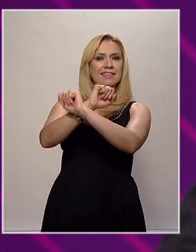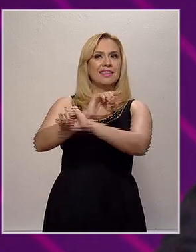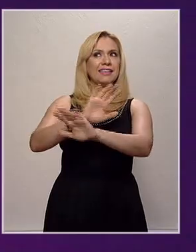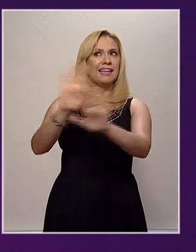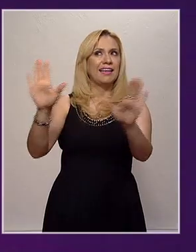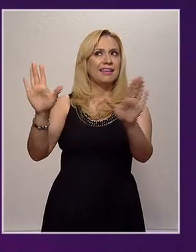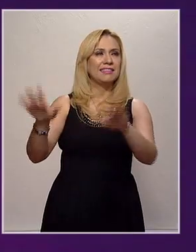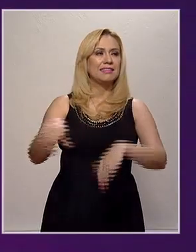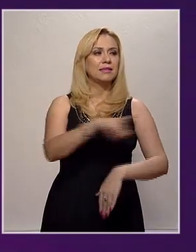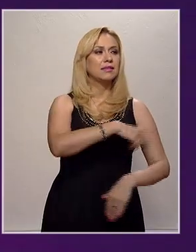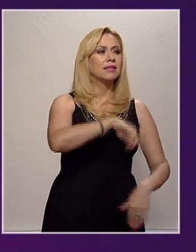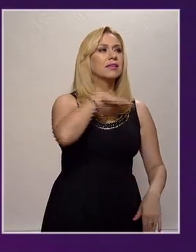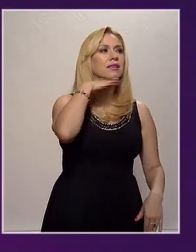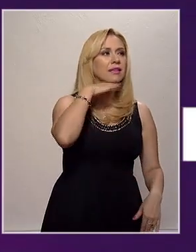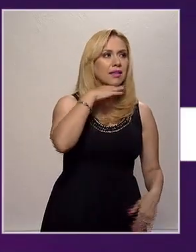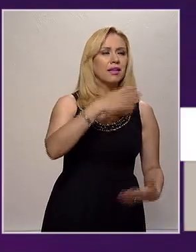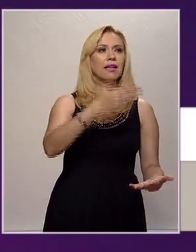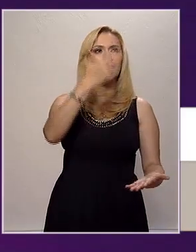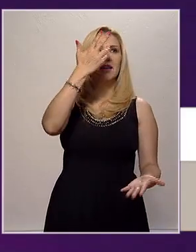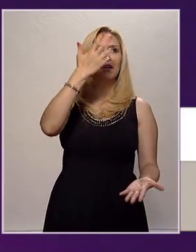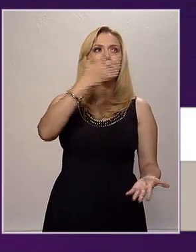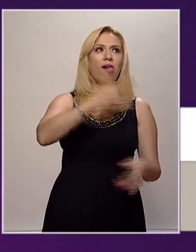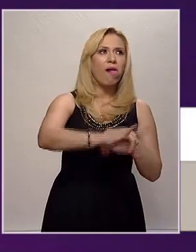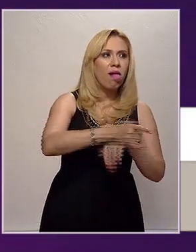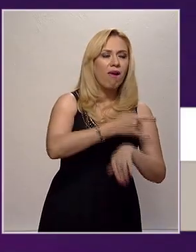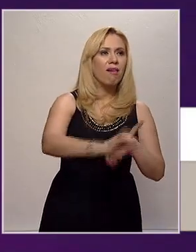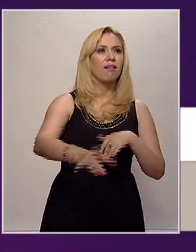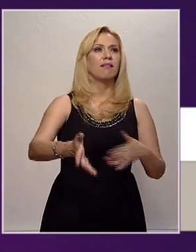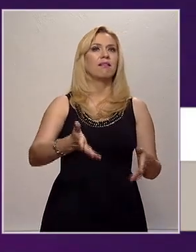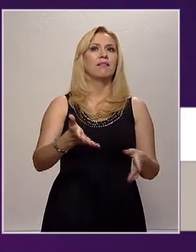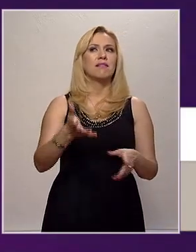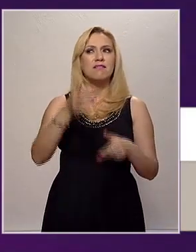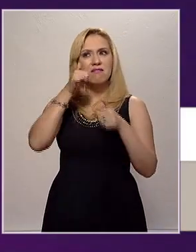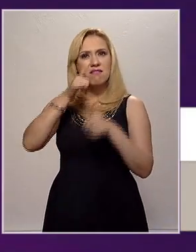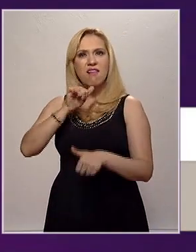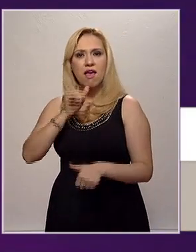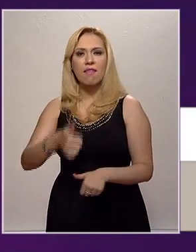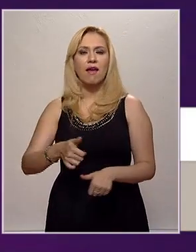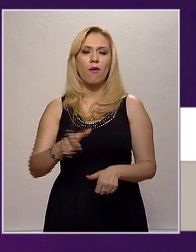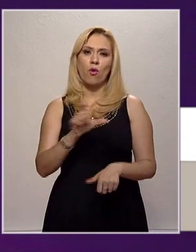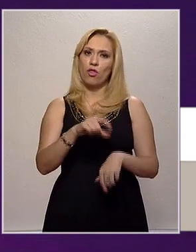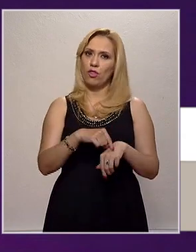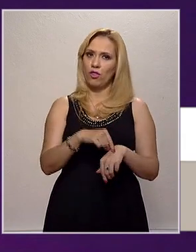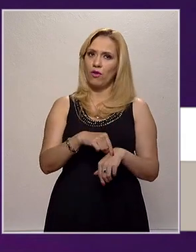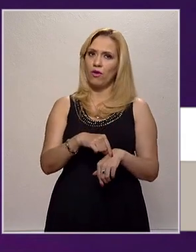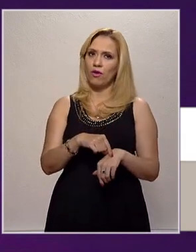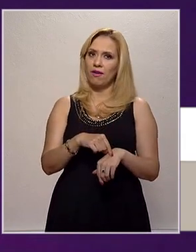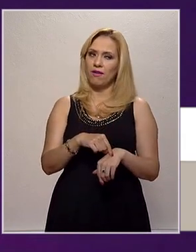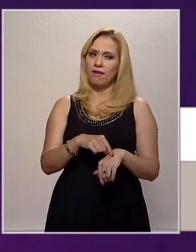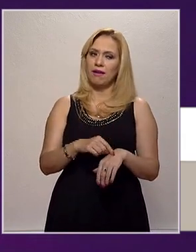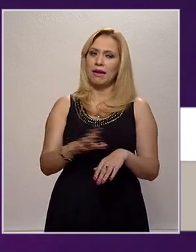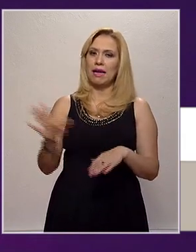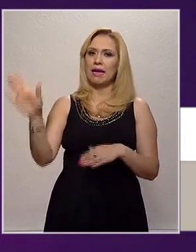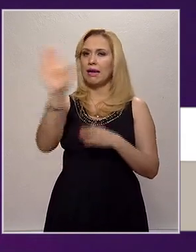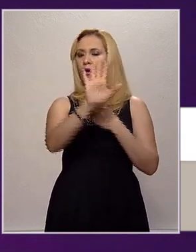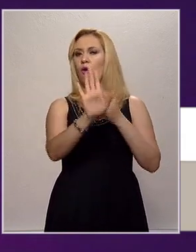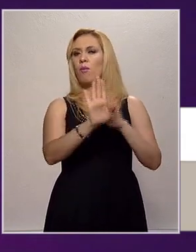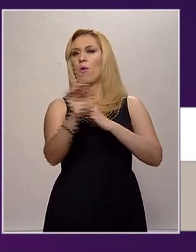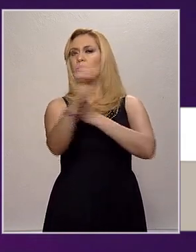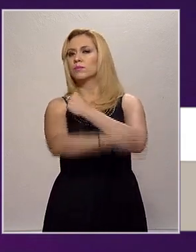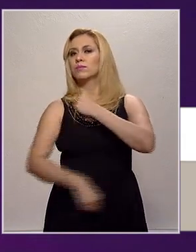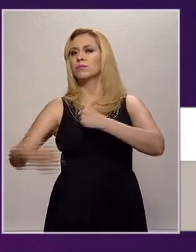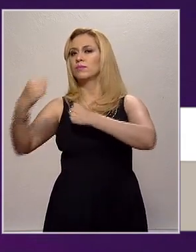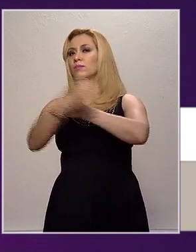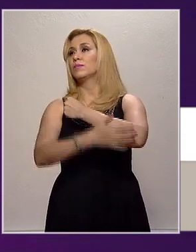prácticas de negligencia y de iatrogenia y de violencia durante la práctica médica. Y entonces, como es un concepto